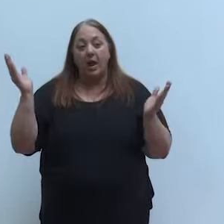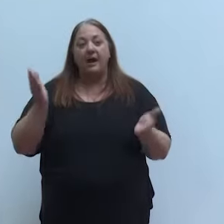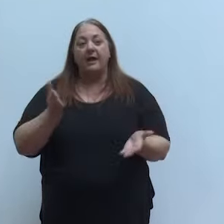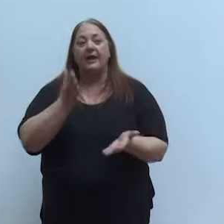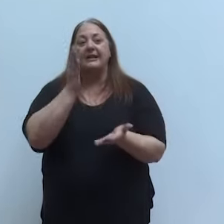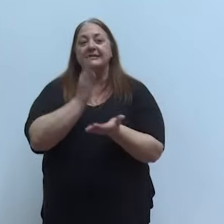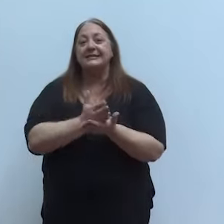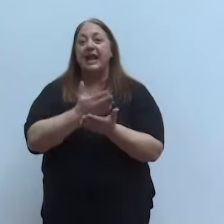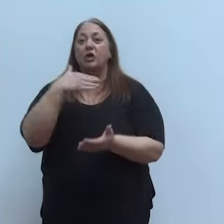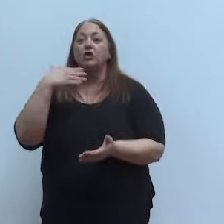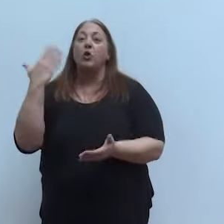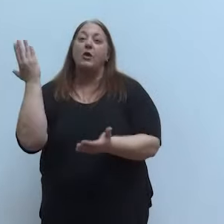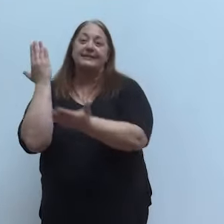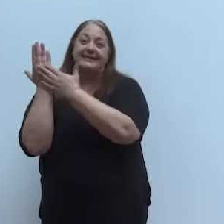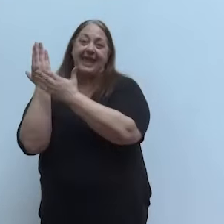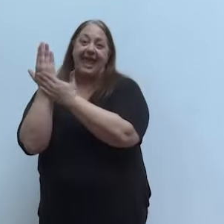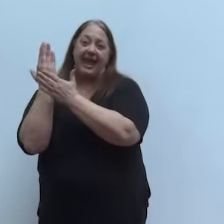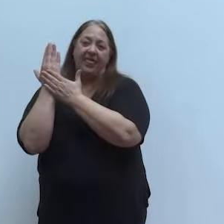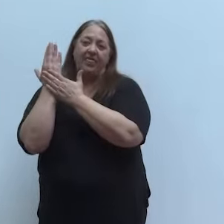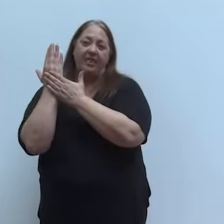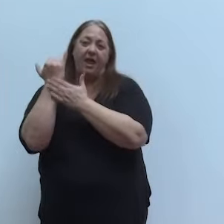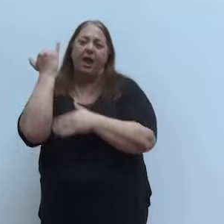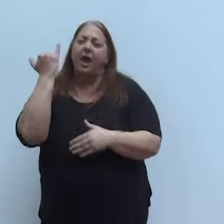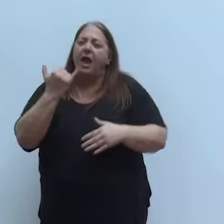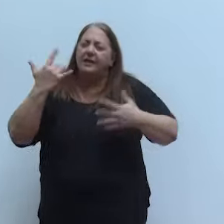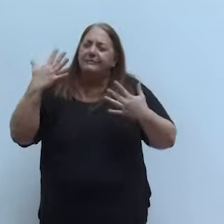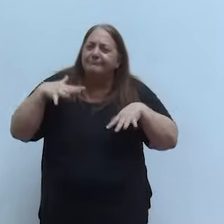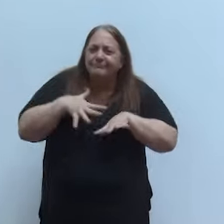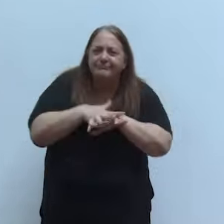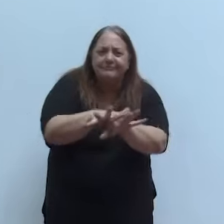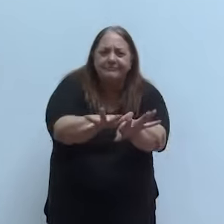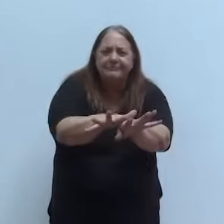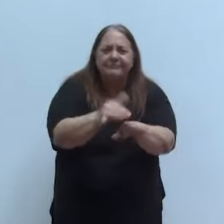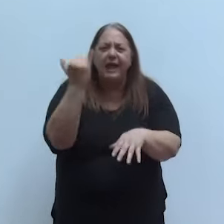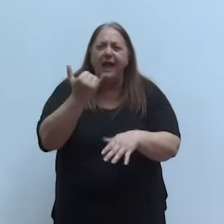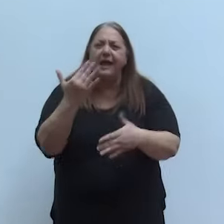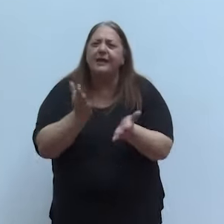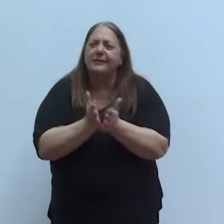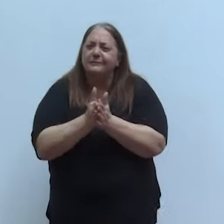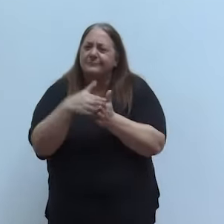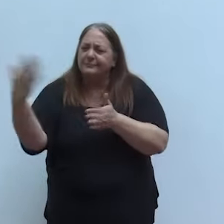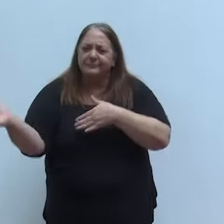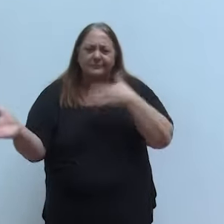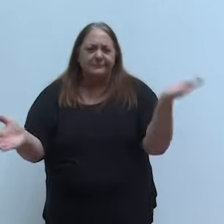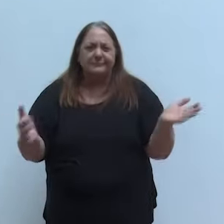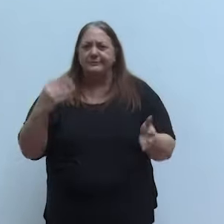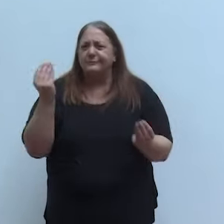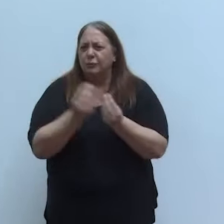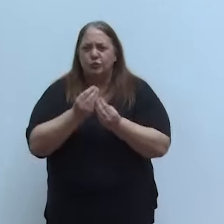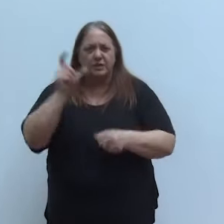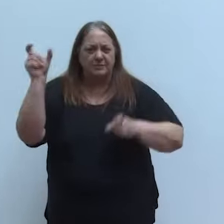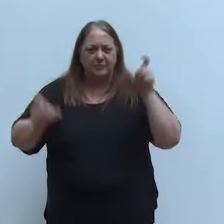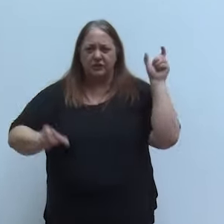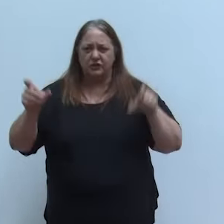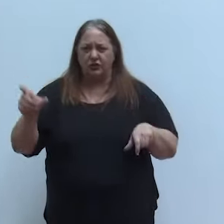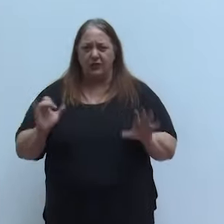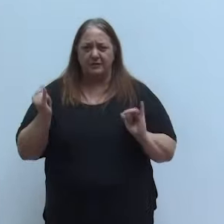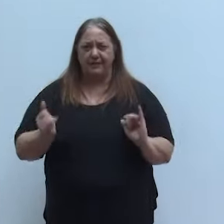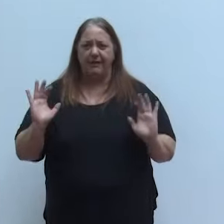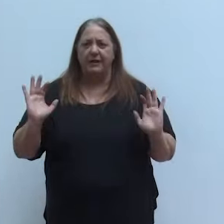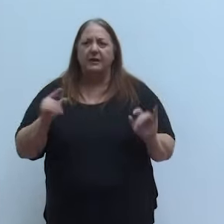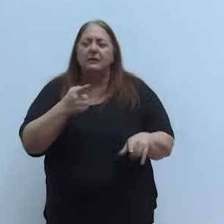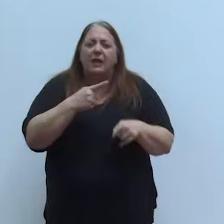hay una distribución muy homogénea eso implica que en los extremos hay mucha gente Y eso implica también que la disputa